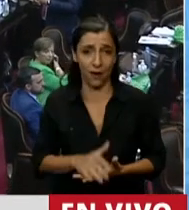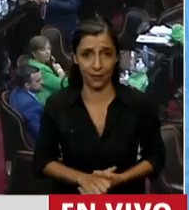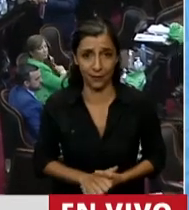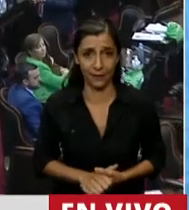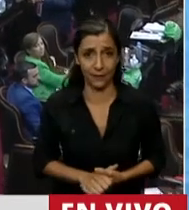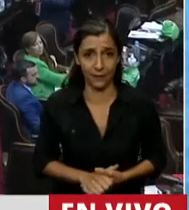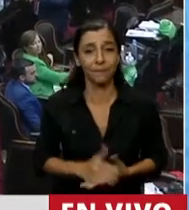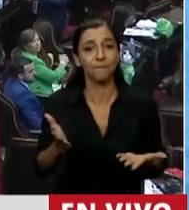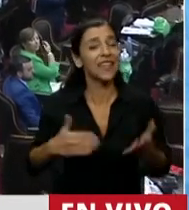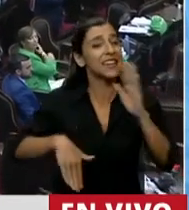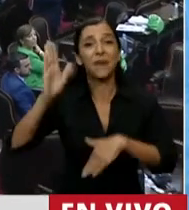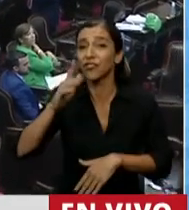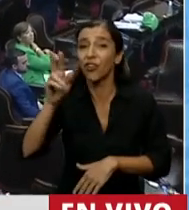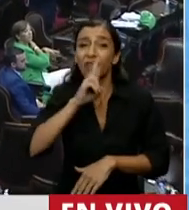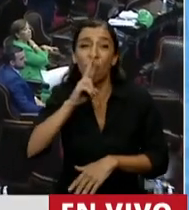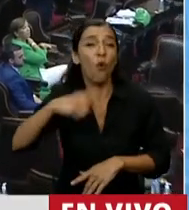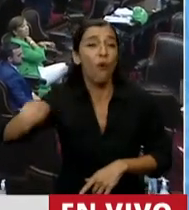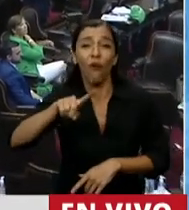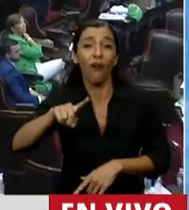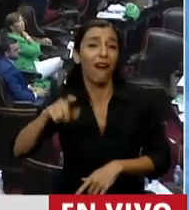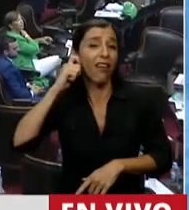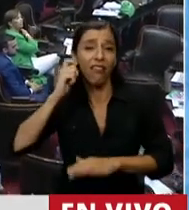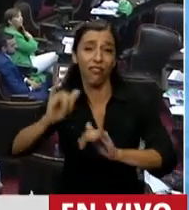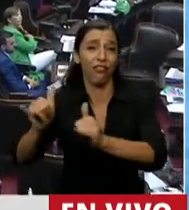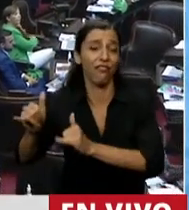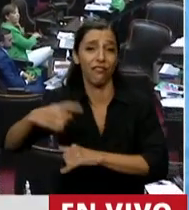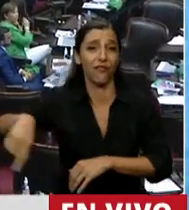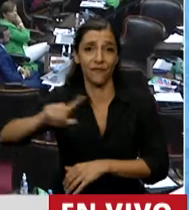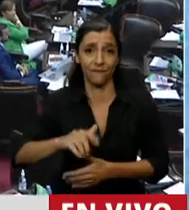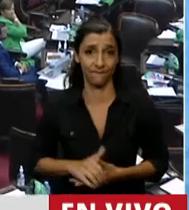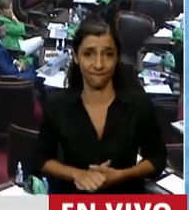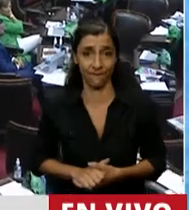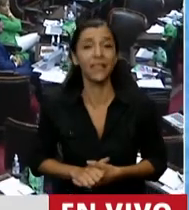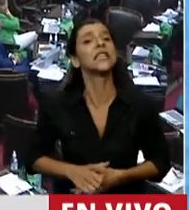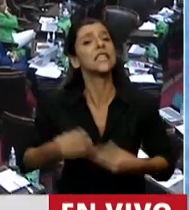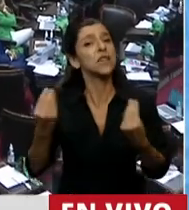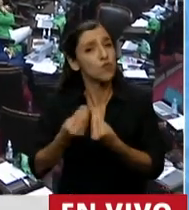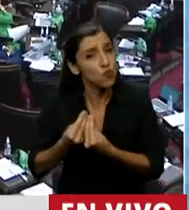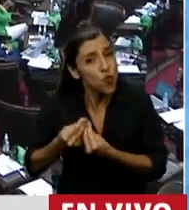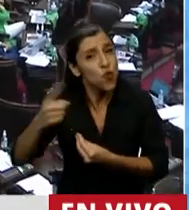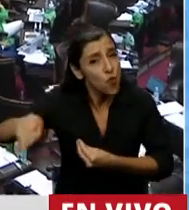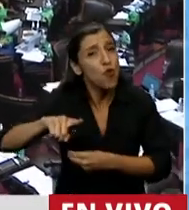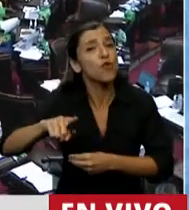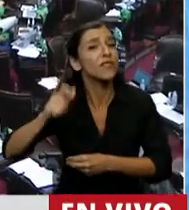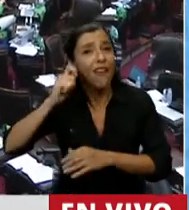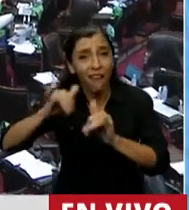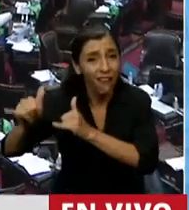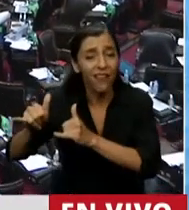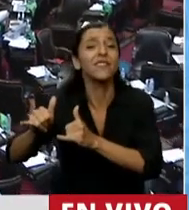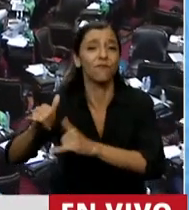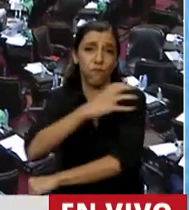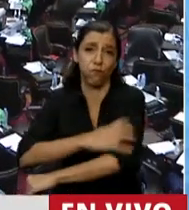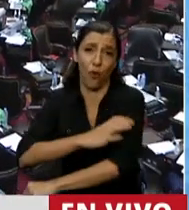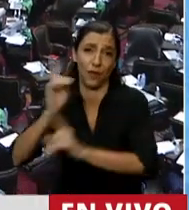y generalmente adolescentes, y lo que es peor aún, adolescentes y pobres. ¿Se trata de una cuestión